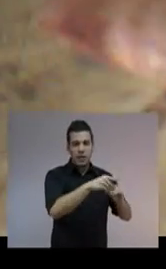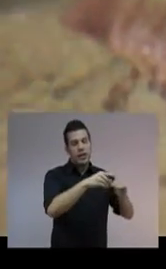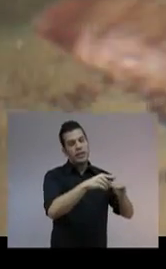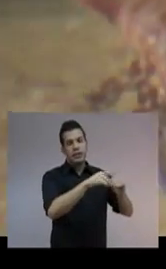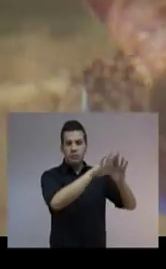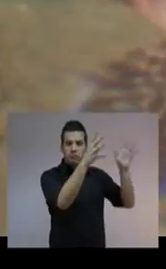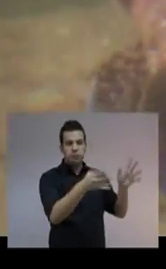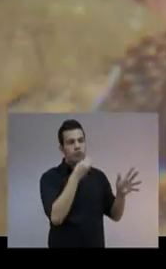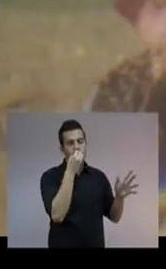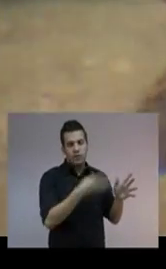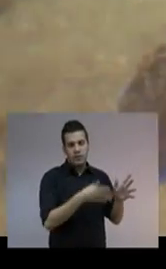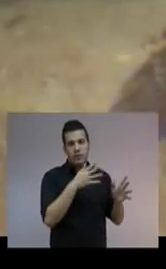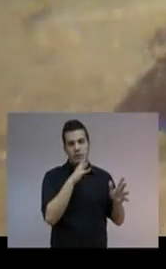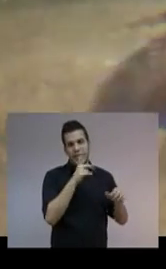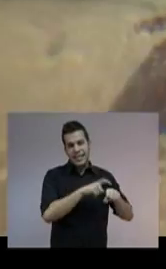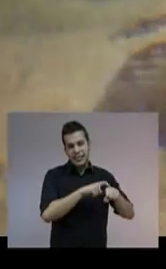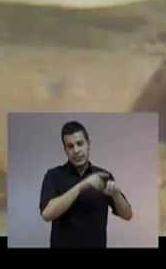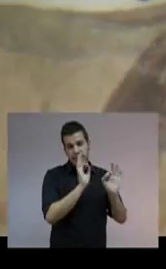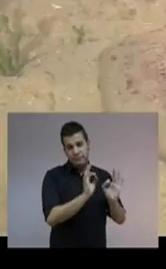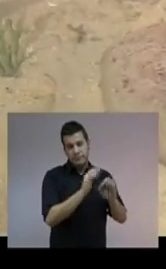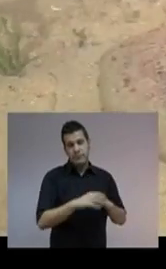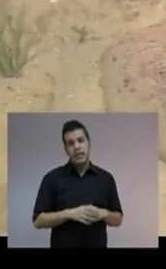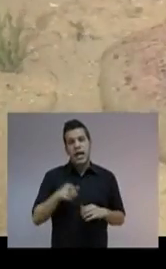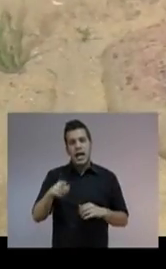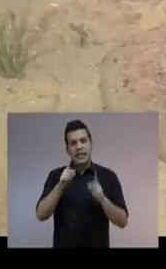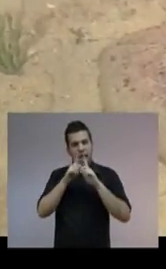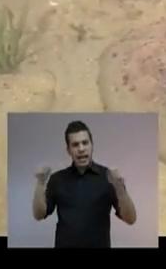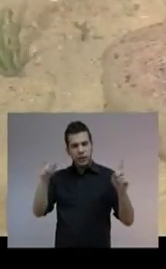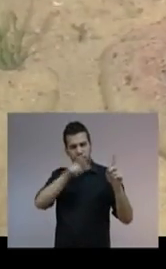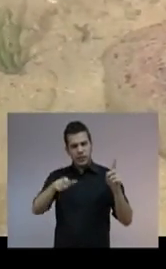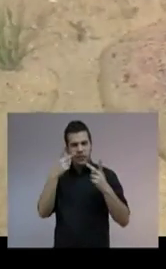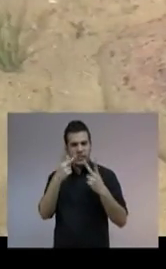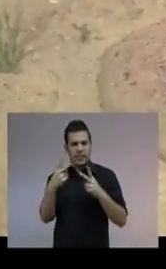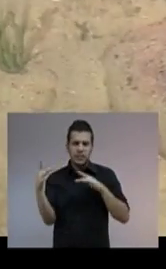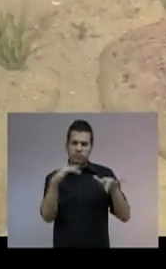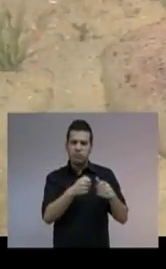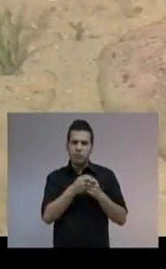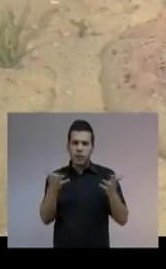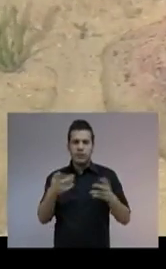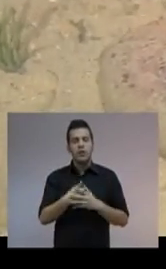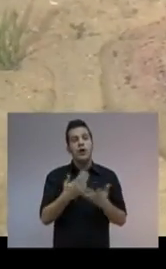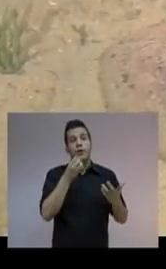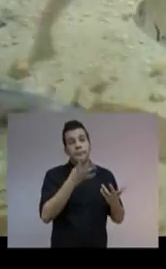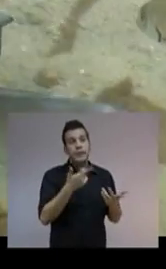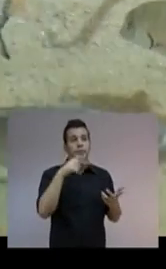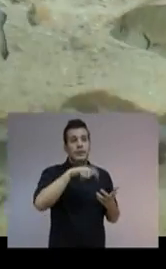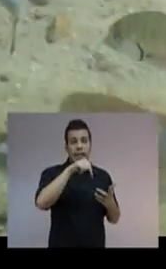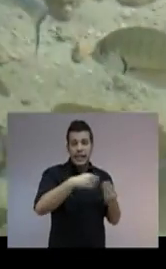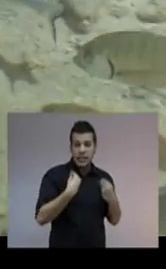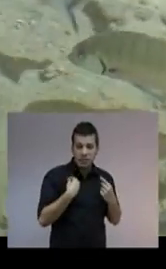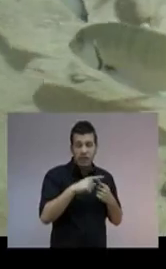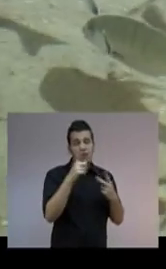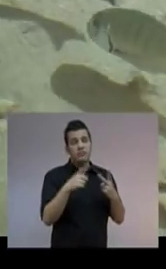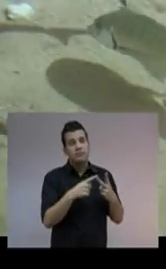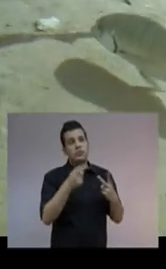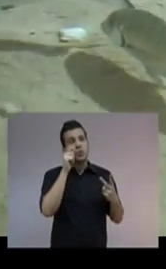determinadas. ¿Cuántos visitantes recibís anualmente? Más o menos, si contamos entre turistas, residentes o